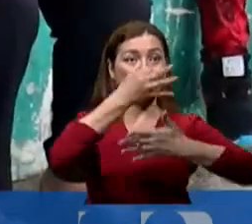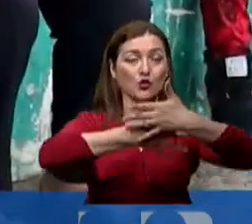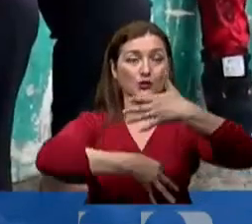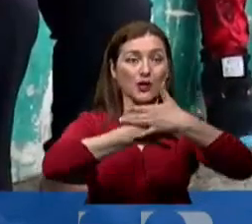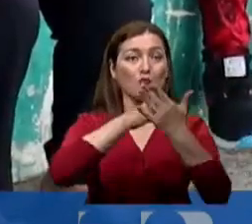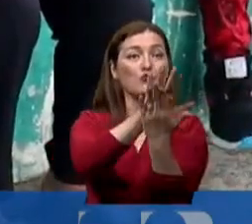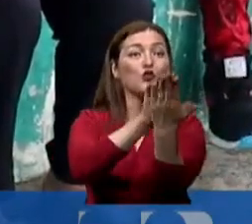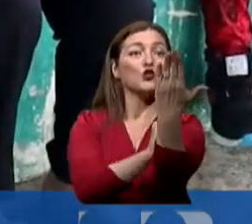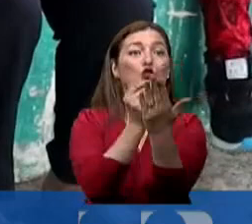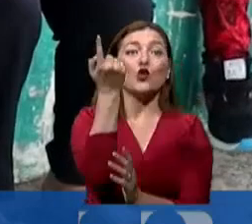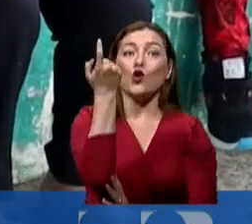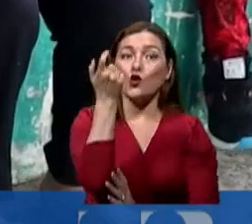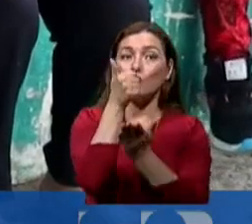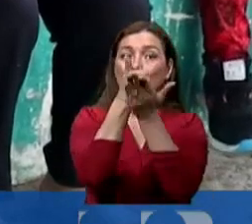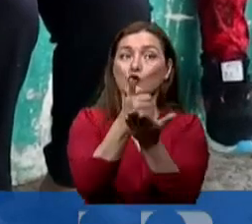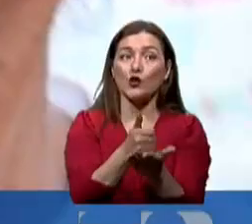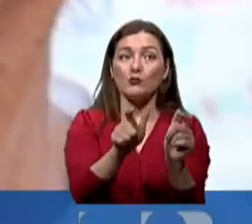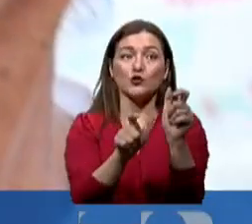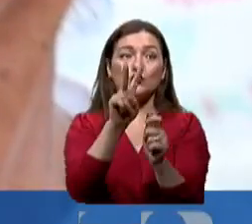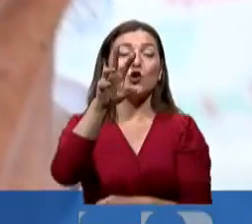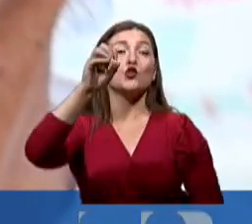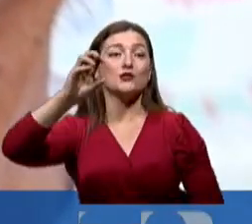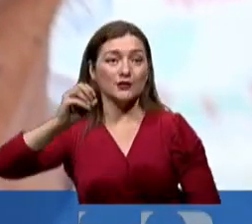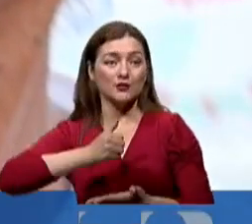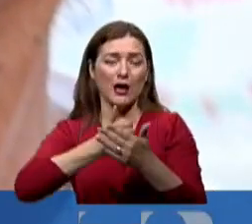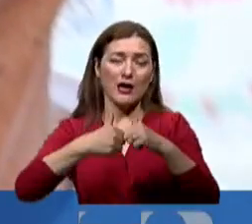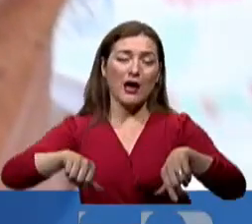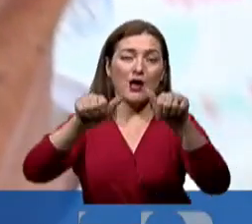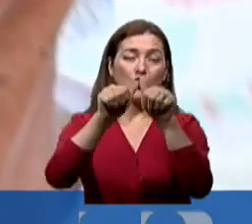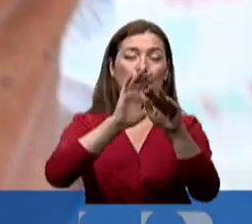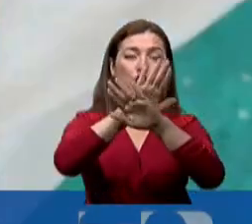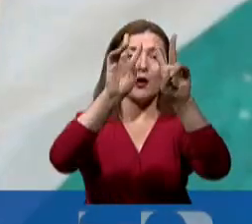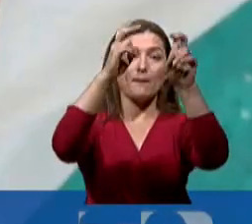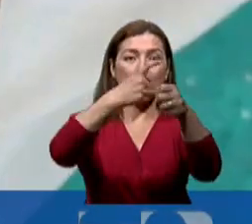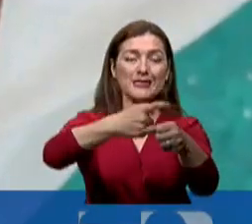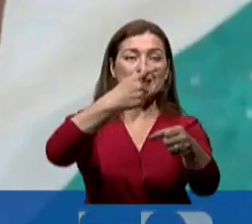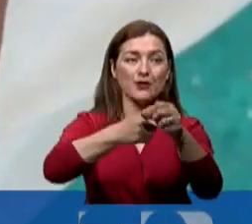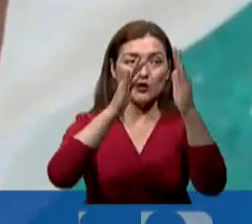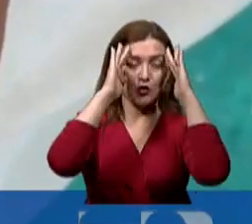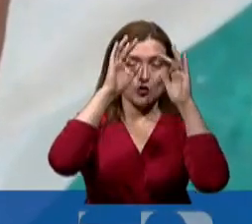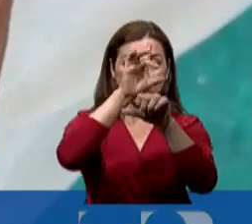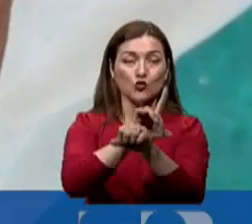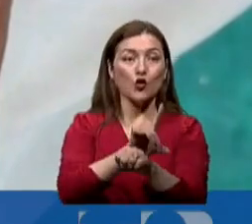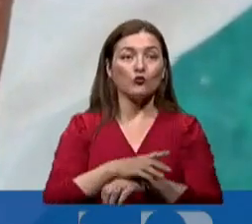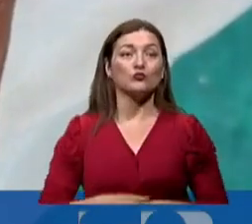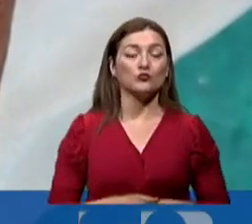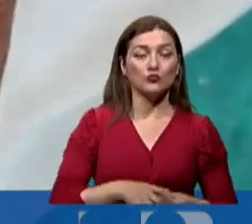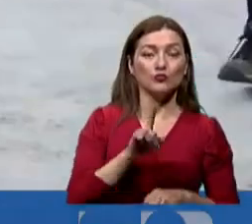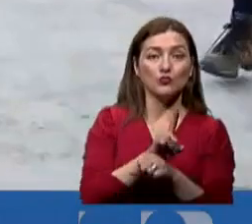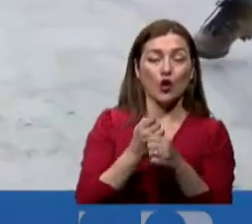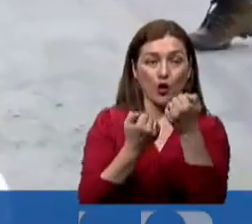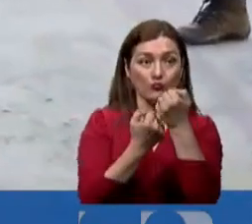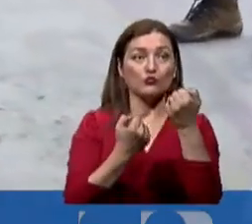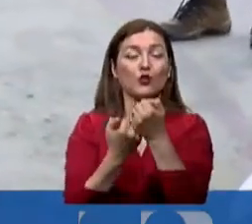Consigo, beneficia a 200 personas directamente en áreas de atención definidas. En esta ocasión, el personal médico y de